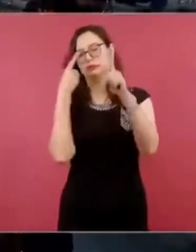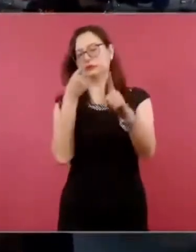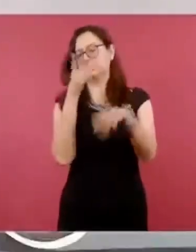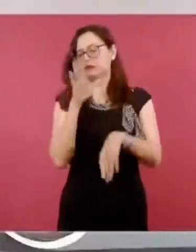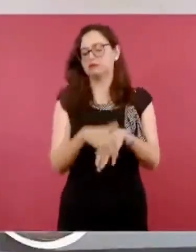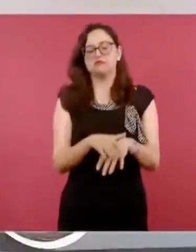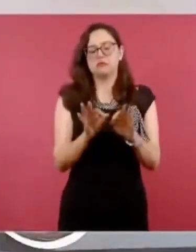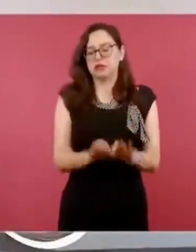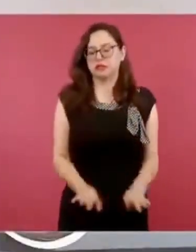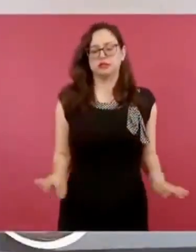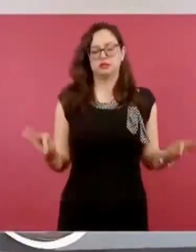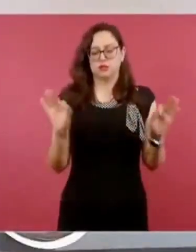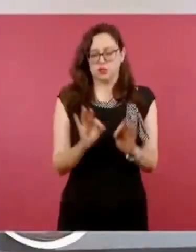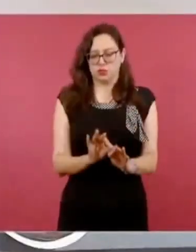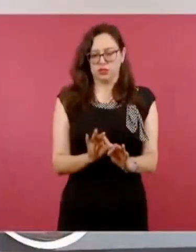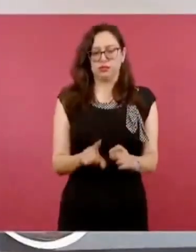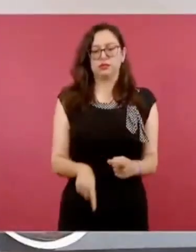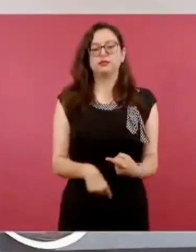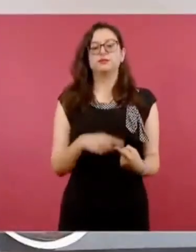de